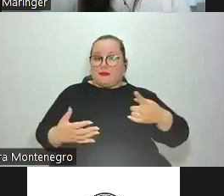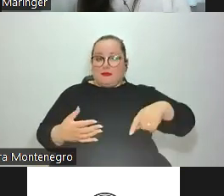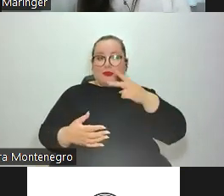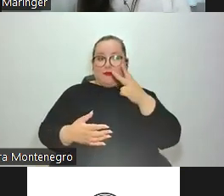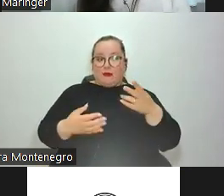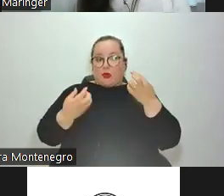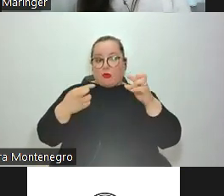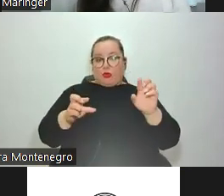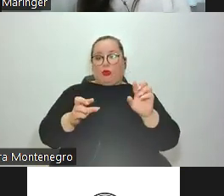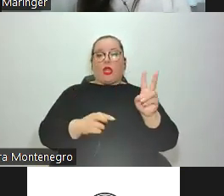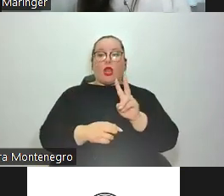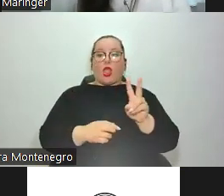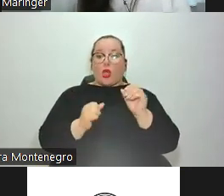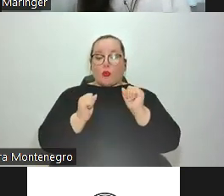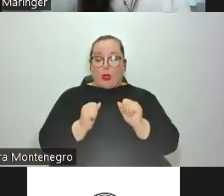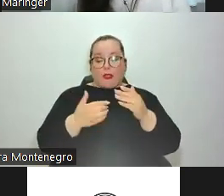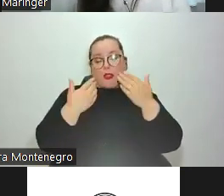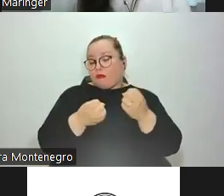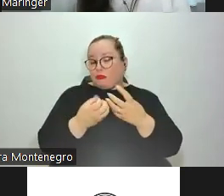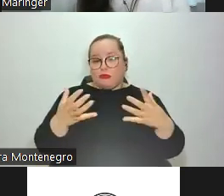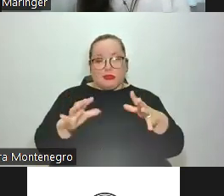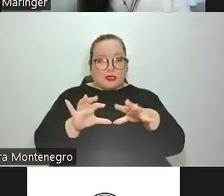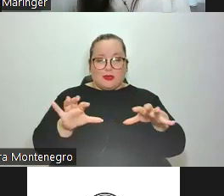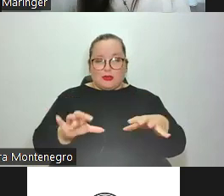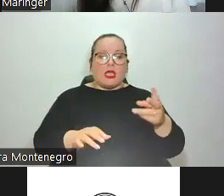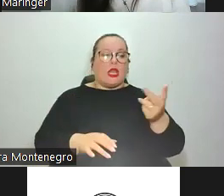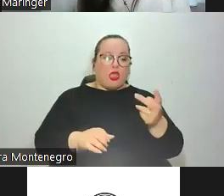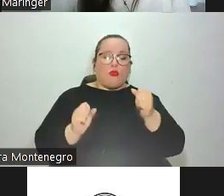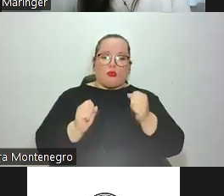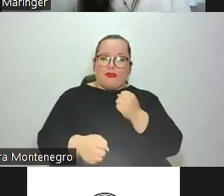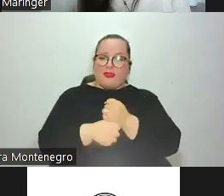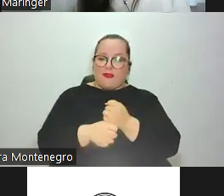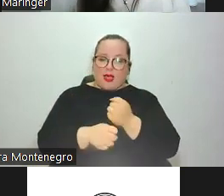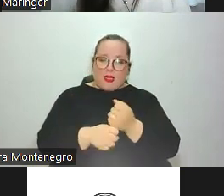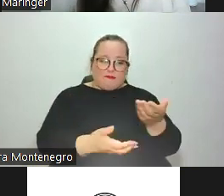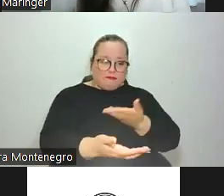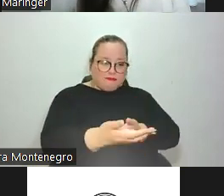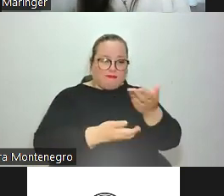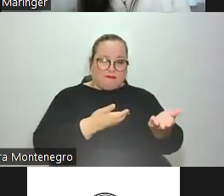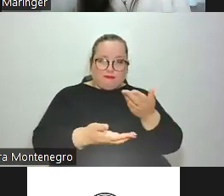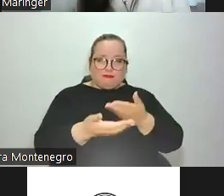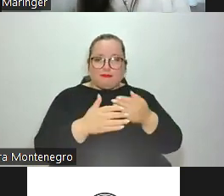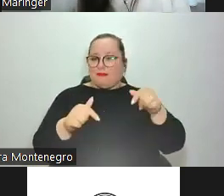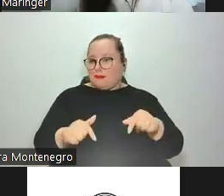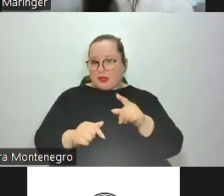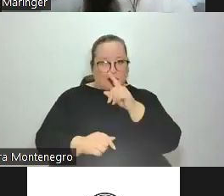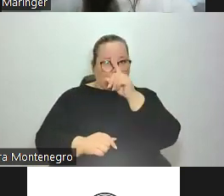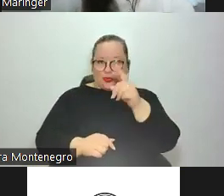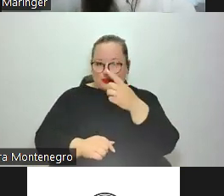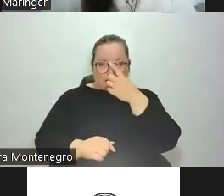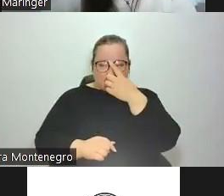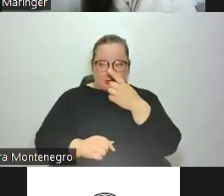oportunidad, ambos tienen mucho que entregar y ambos pueden trabajar en equipo. Y esto se da mucho actualmente, Paola. O sea, uno va